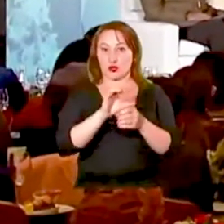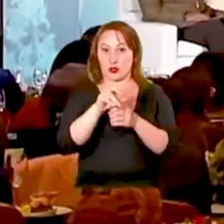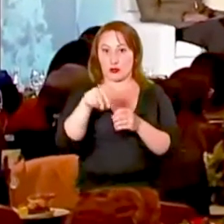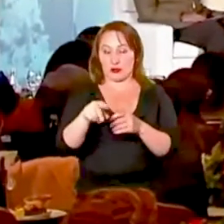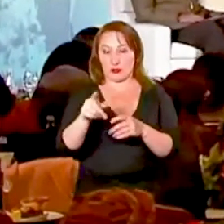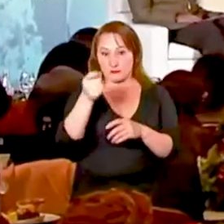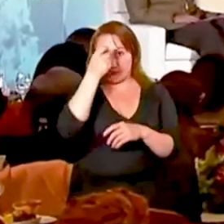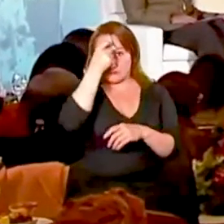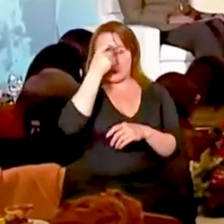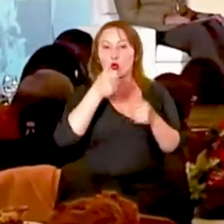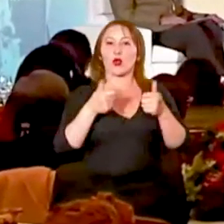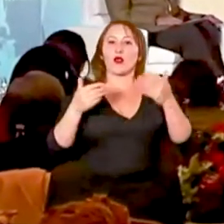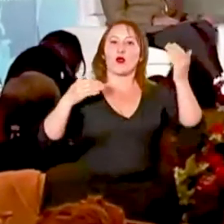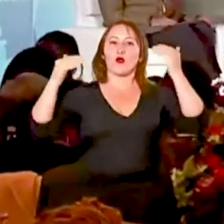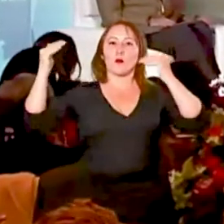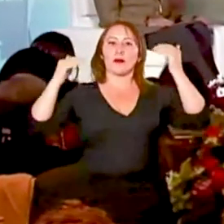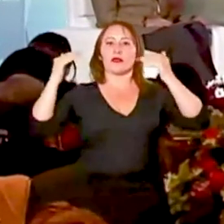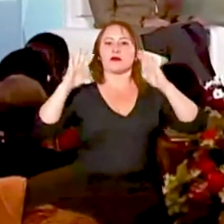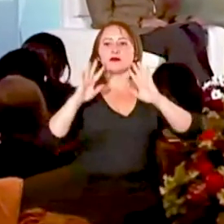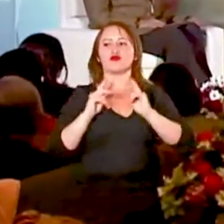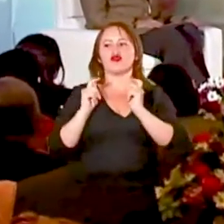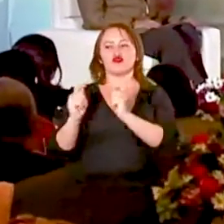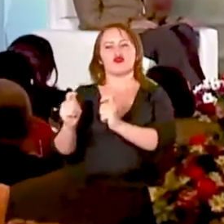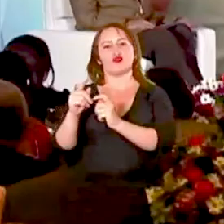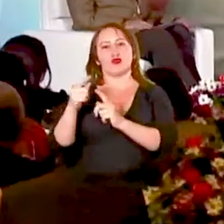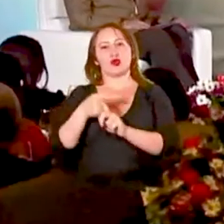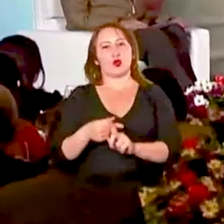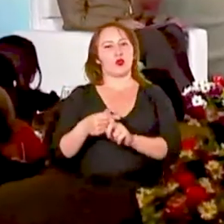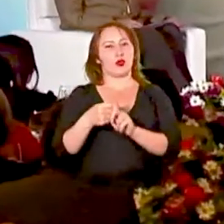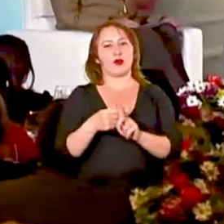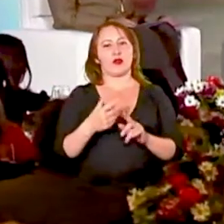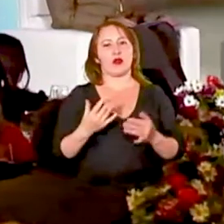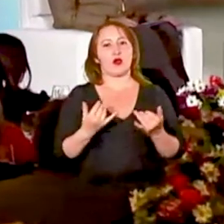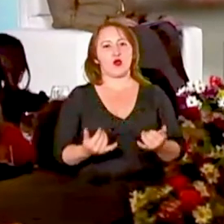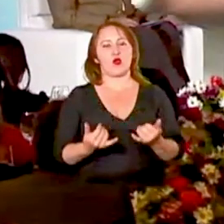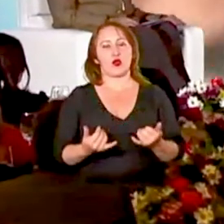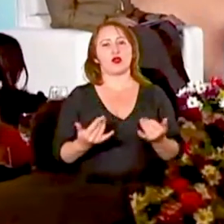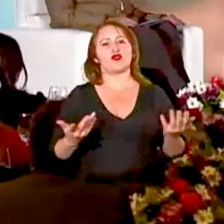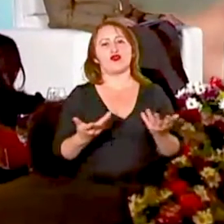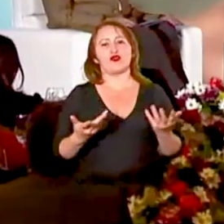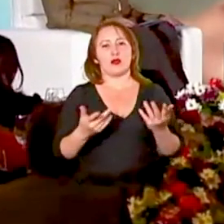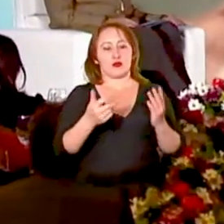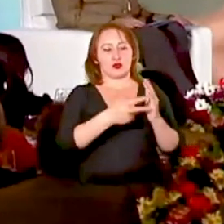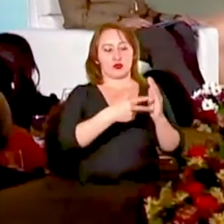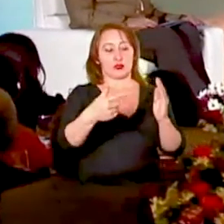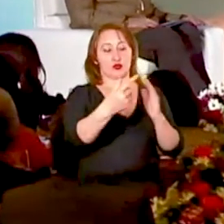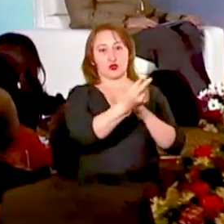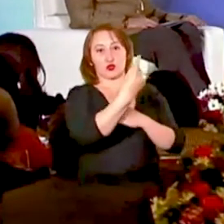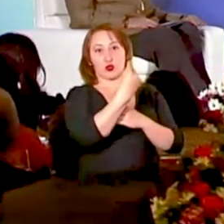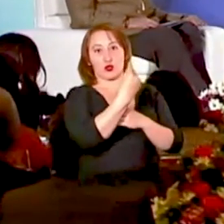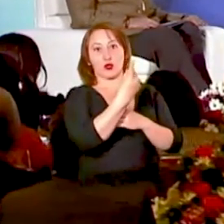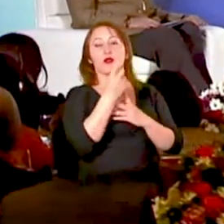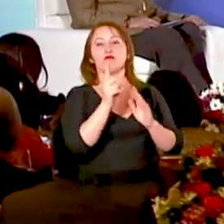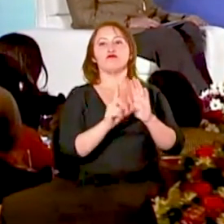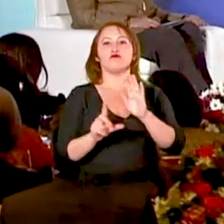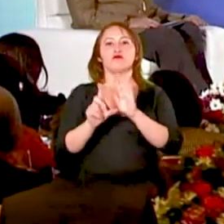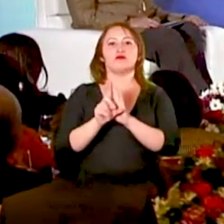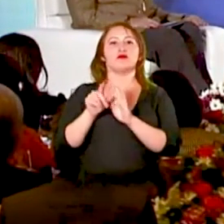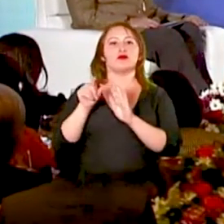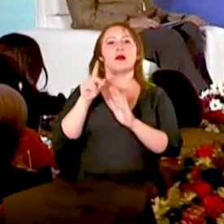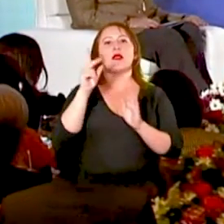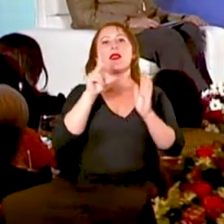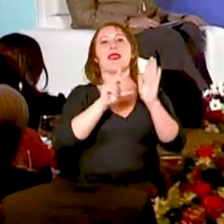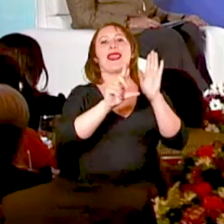la competencia de la Procuraduría General de la Nación está dada hoy desde la Constitución y por el legislador en la